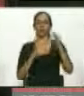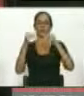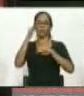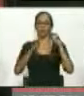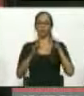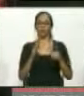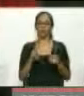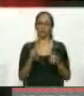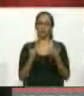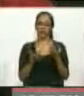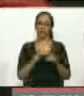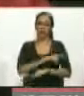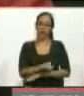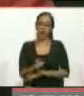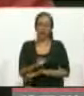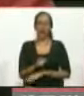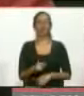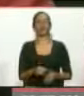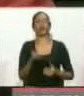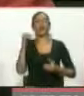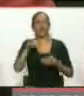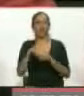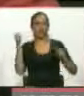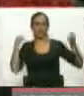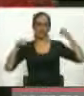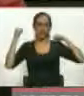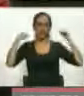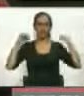sentencias entrar en desacato